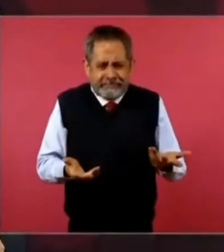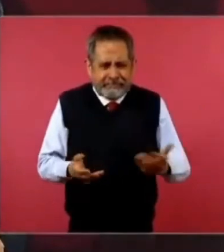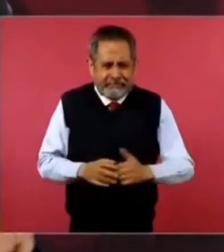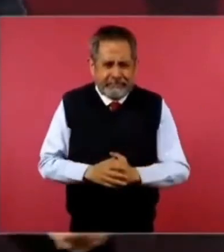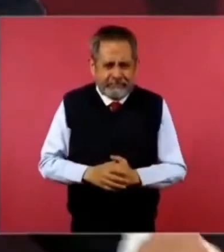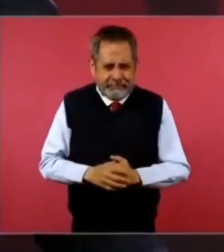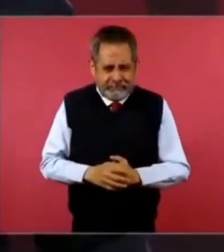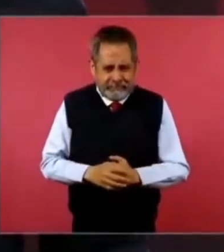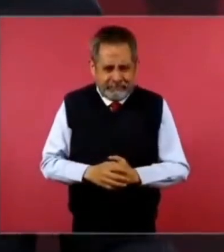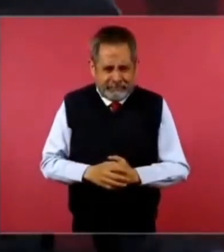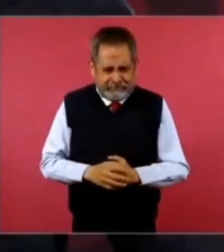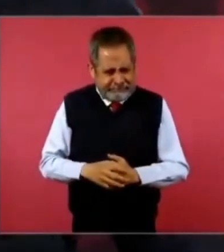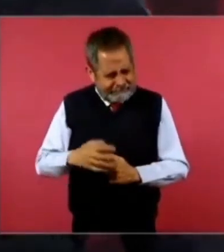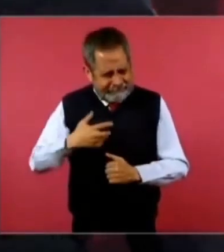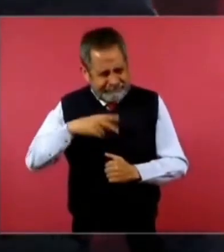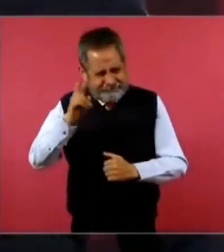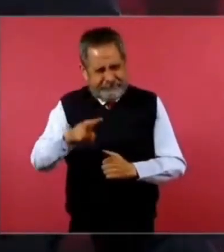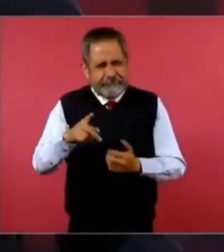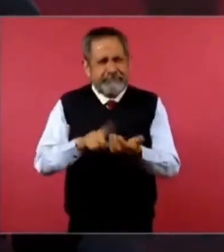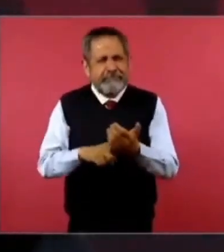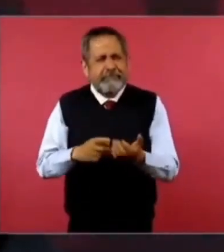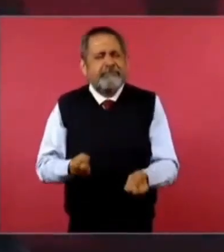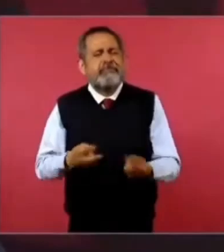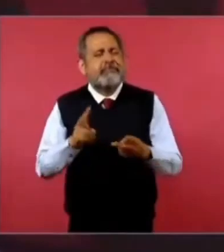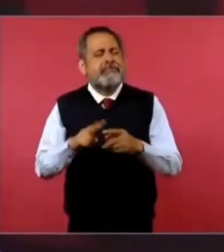Aquí hay que ver el costo